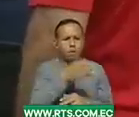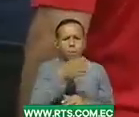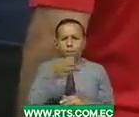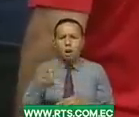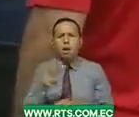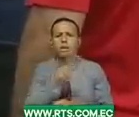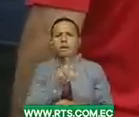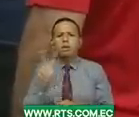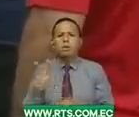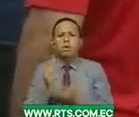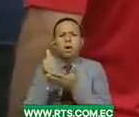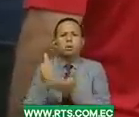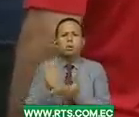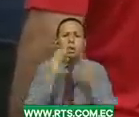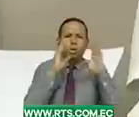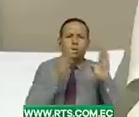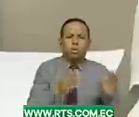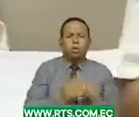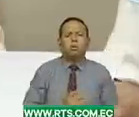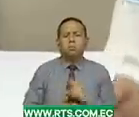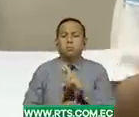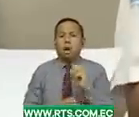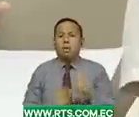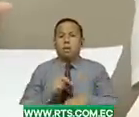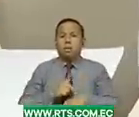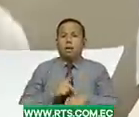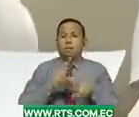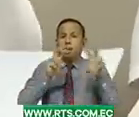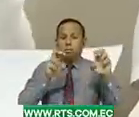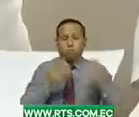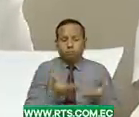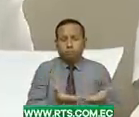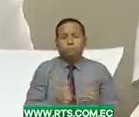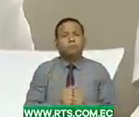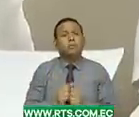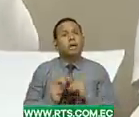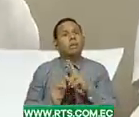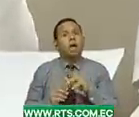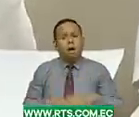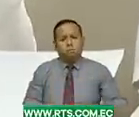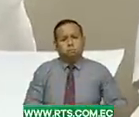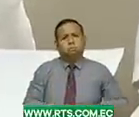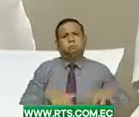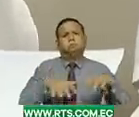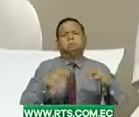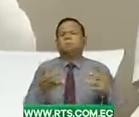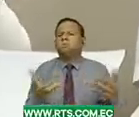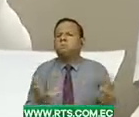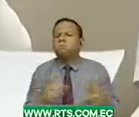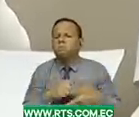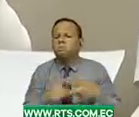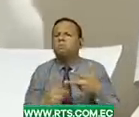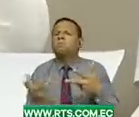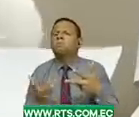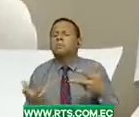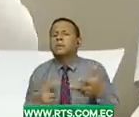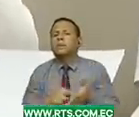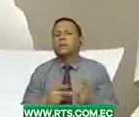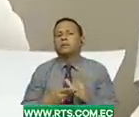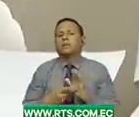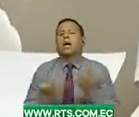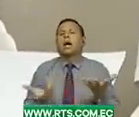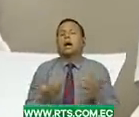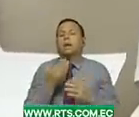fueron médicas. 3 inundaciones que tienen que ver, ¿por qué digo 3 inundaciones? 3 inundaciones donde se incluyen